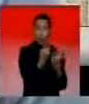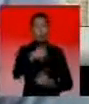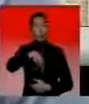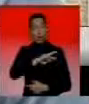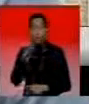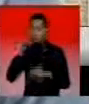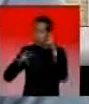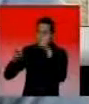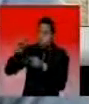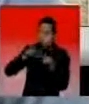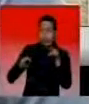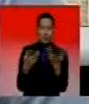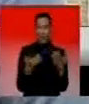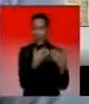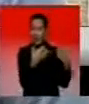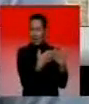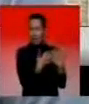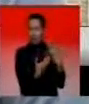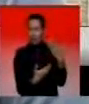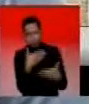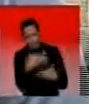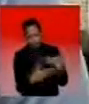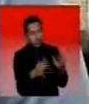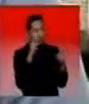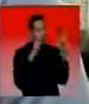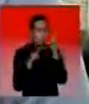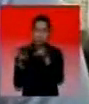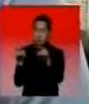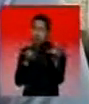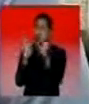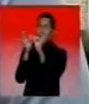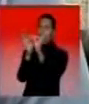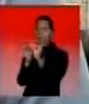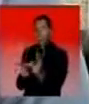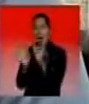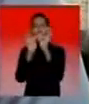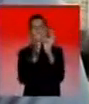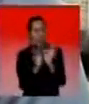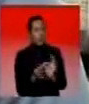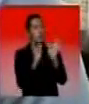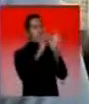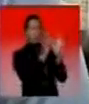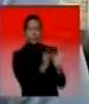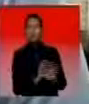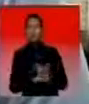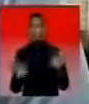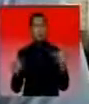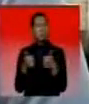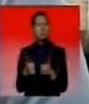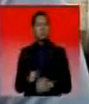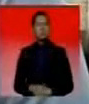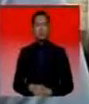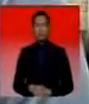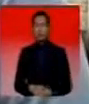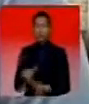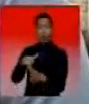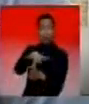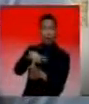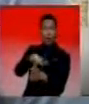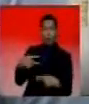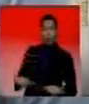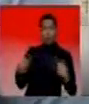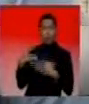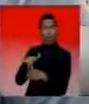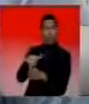con el personal de operación y hacer el reajuste respectivo de las fugas tanto de vapor como en líneas de procesos en riesgo la vida de las